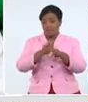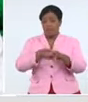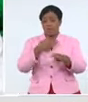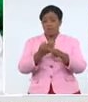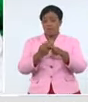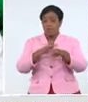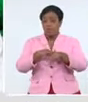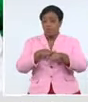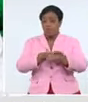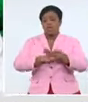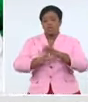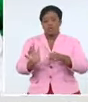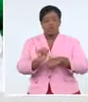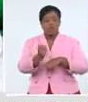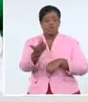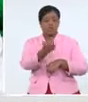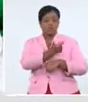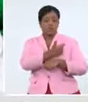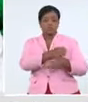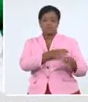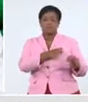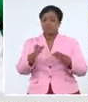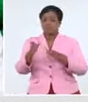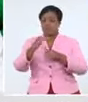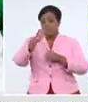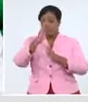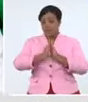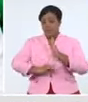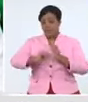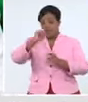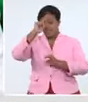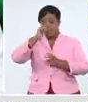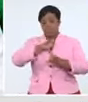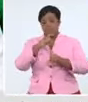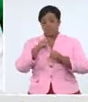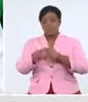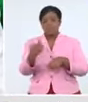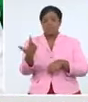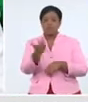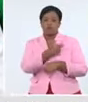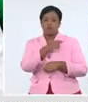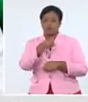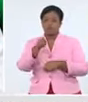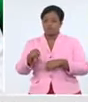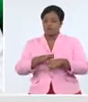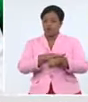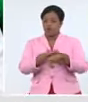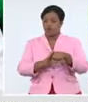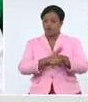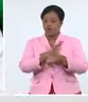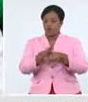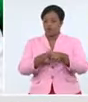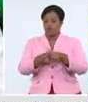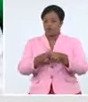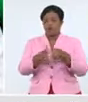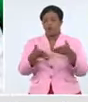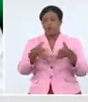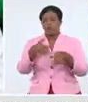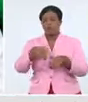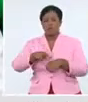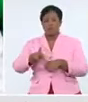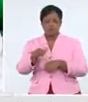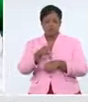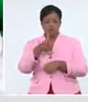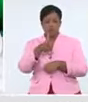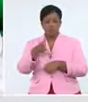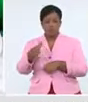de septiembre estuvimos vacunando a los convalecientes hasta el mes de julio, por haber transcurrido ya, tener ya sus 2 meses. Este es un proceso